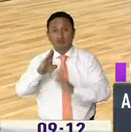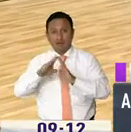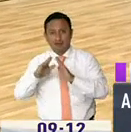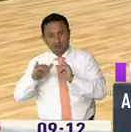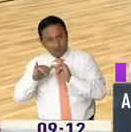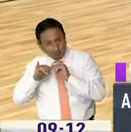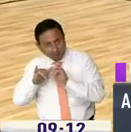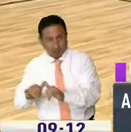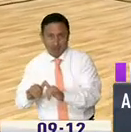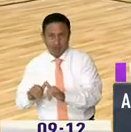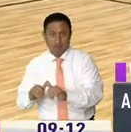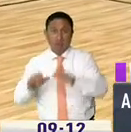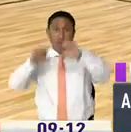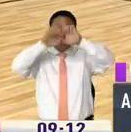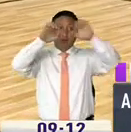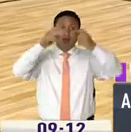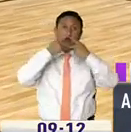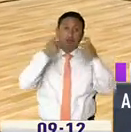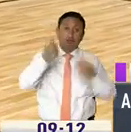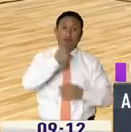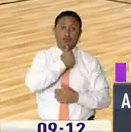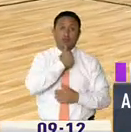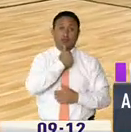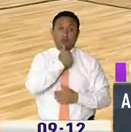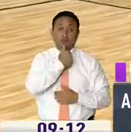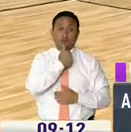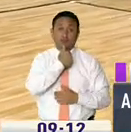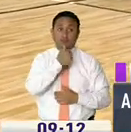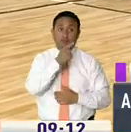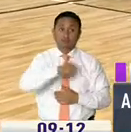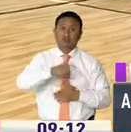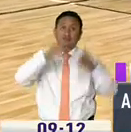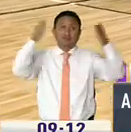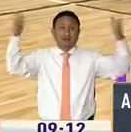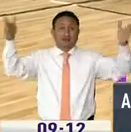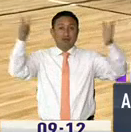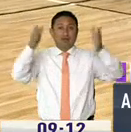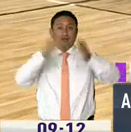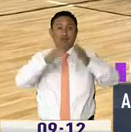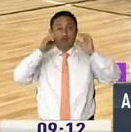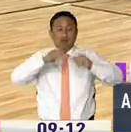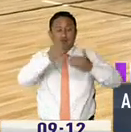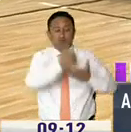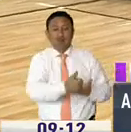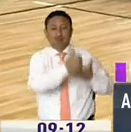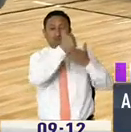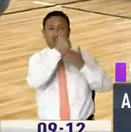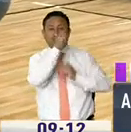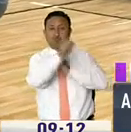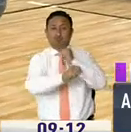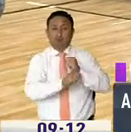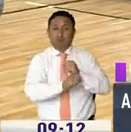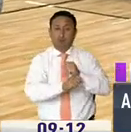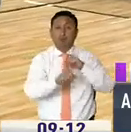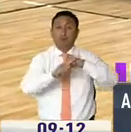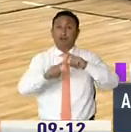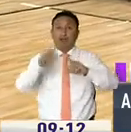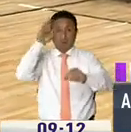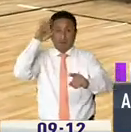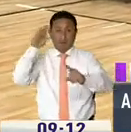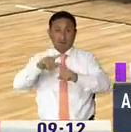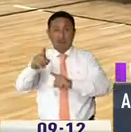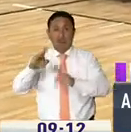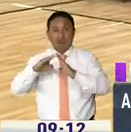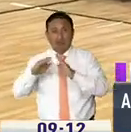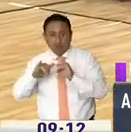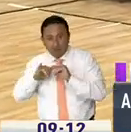Sí, que las empresas públicas, privadas, medianas, grandes y pequeñas nos pueden apoyar, pero el mensaje claro es que se puedan quedar